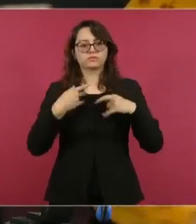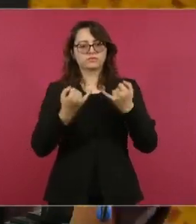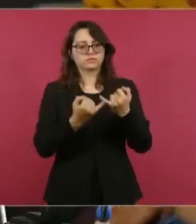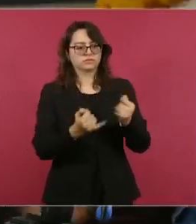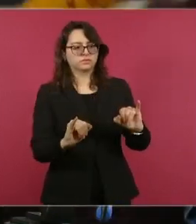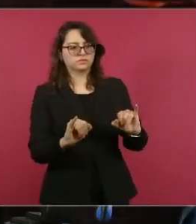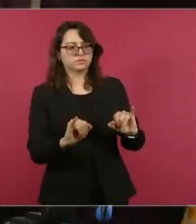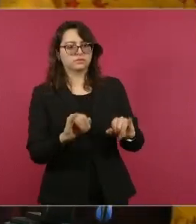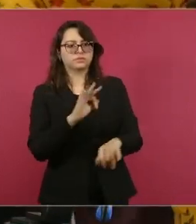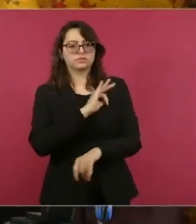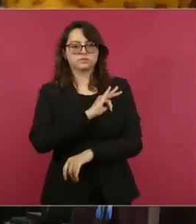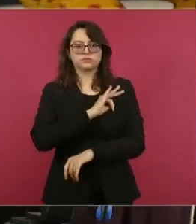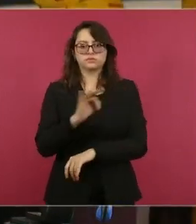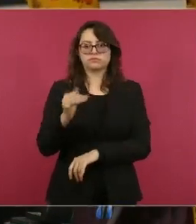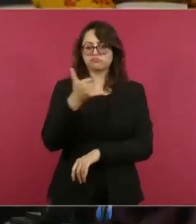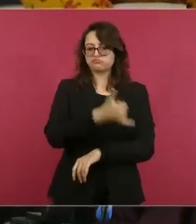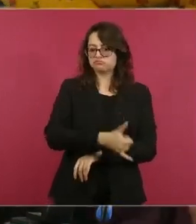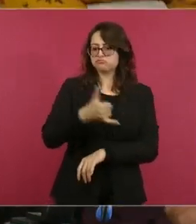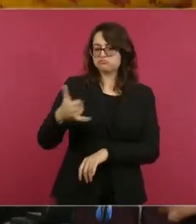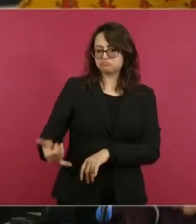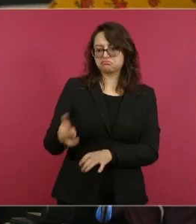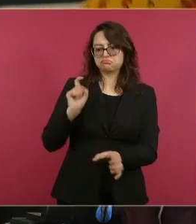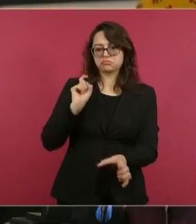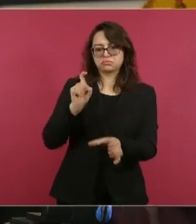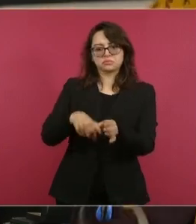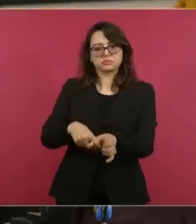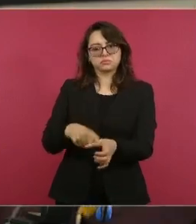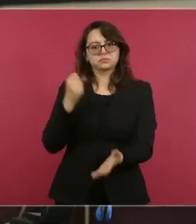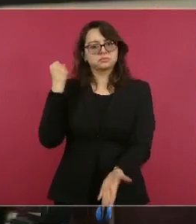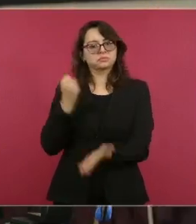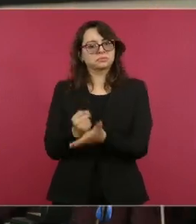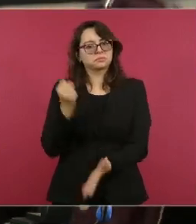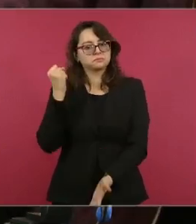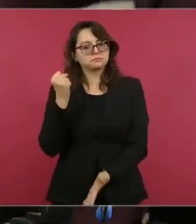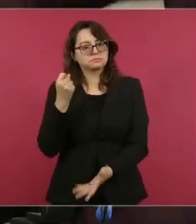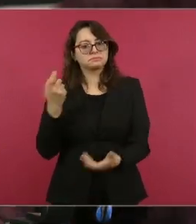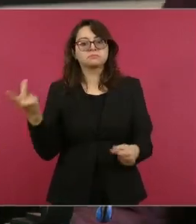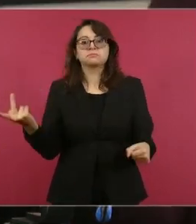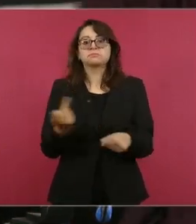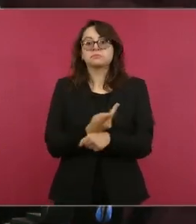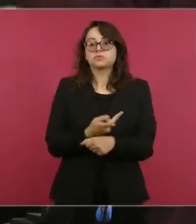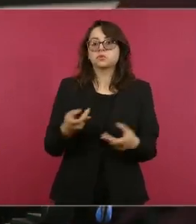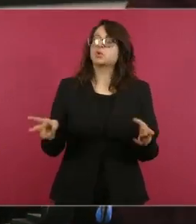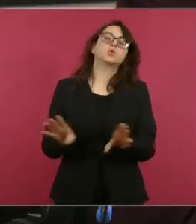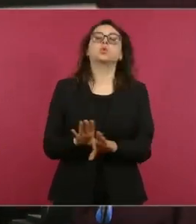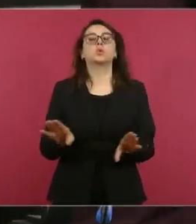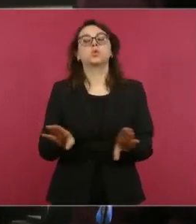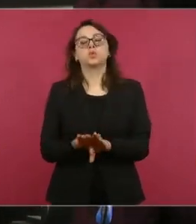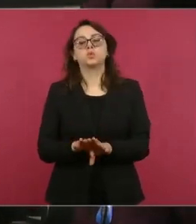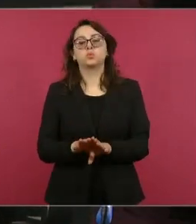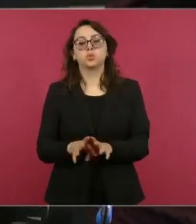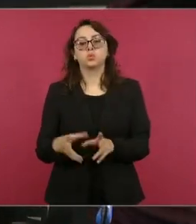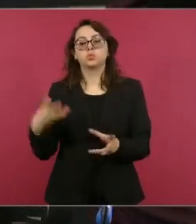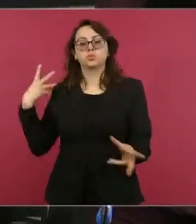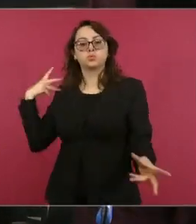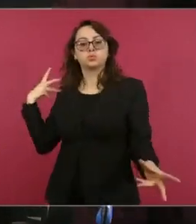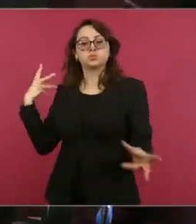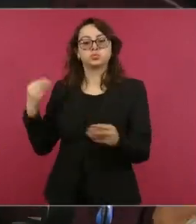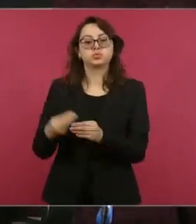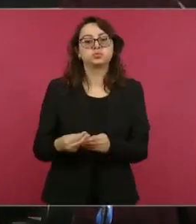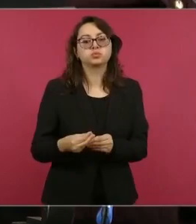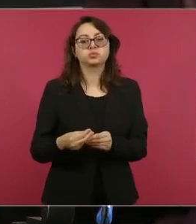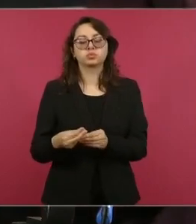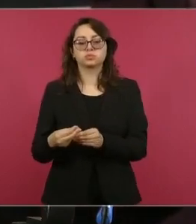a una cuenta de Infonavit. Preguntarle si conoce cómo va a ser, si va a ser retroactiva, si va a empezar desde cero, cómo